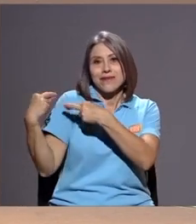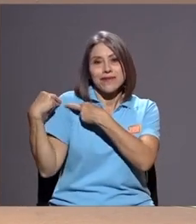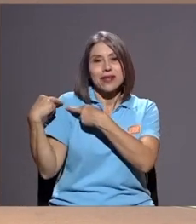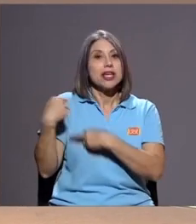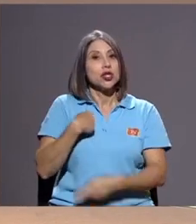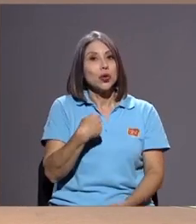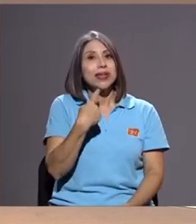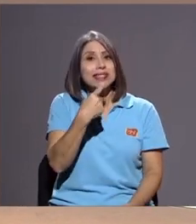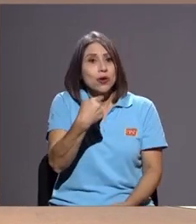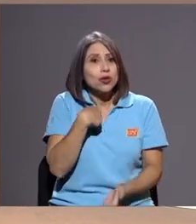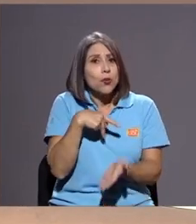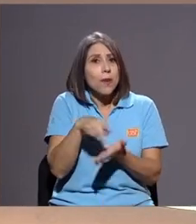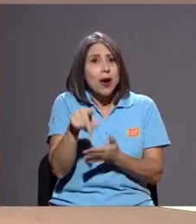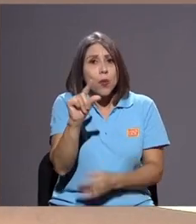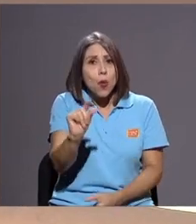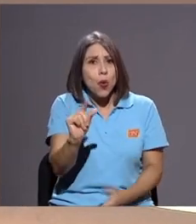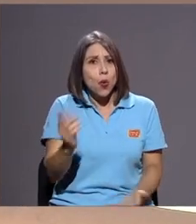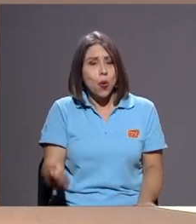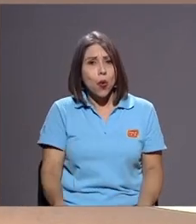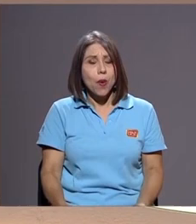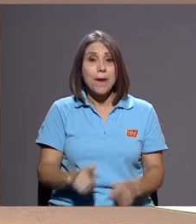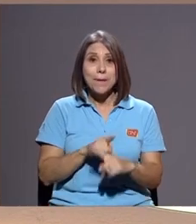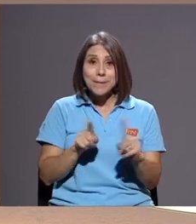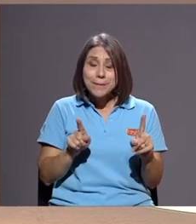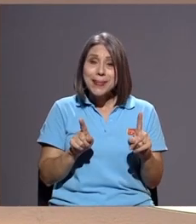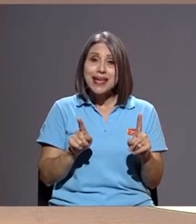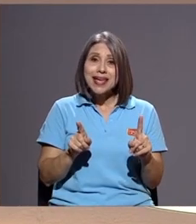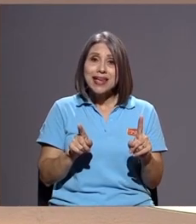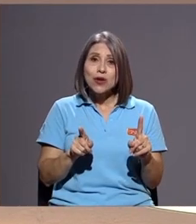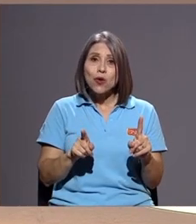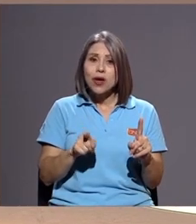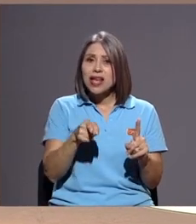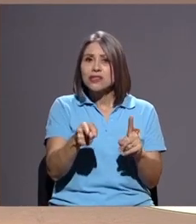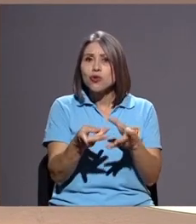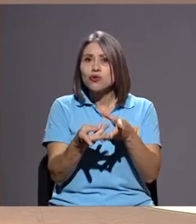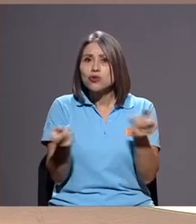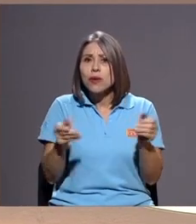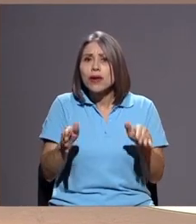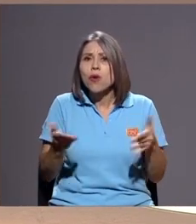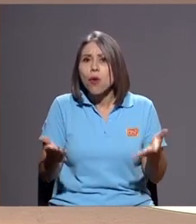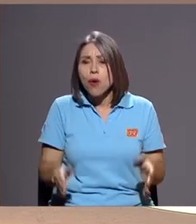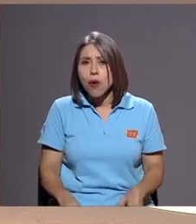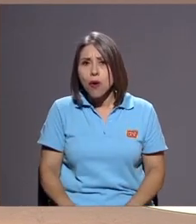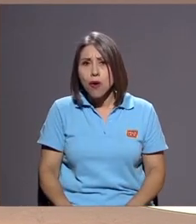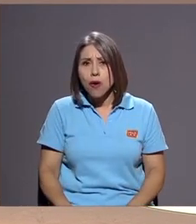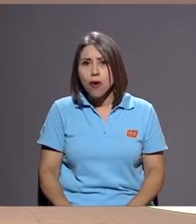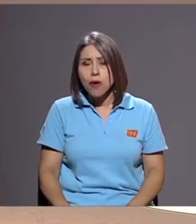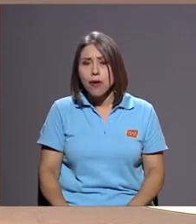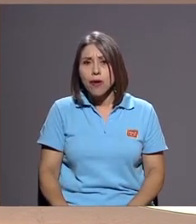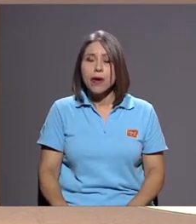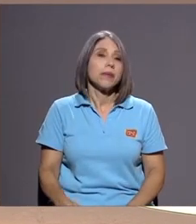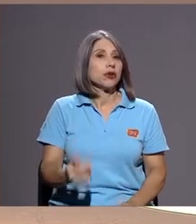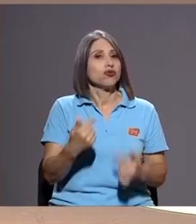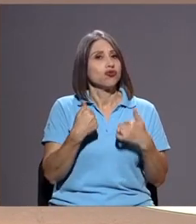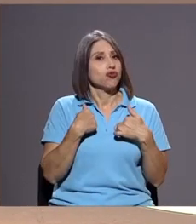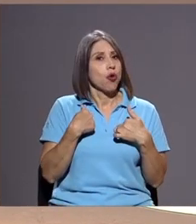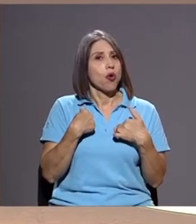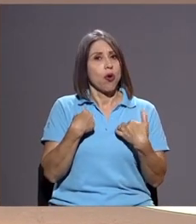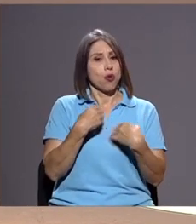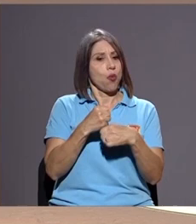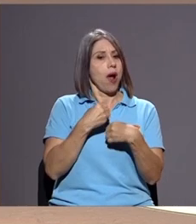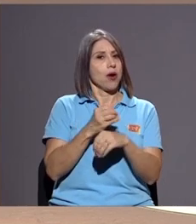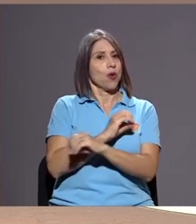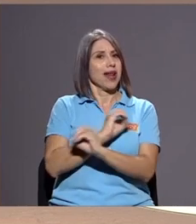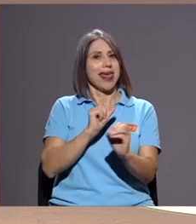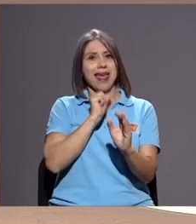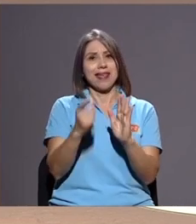muy poco pero por cierto una de las cosas es bueno y cómo se resuelve eso bueno yo no hago nada ilegal de